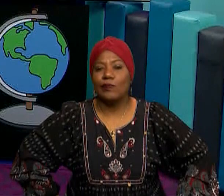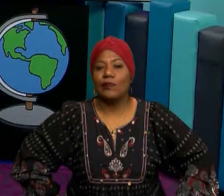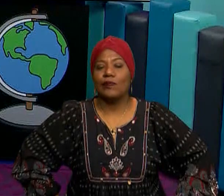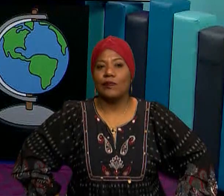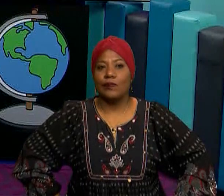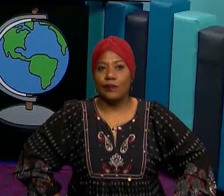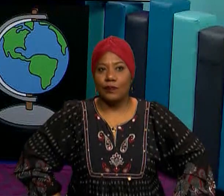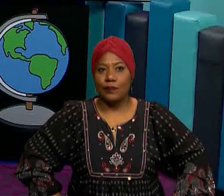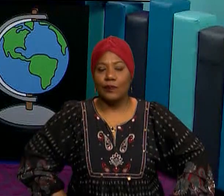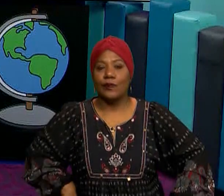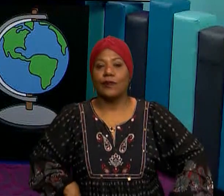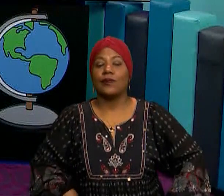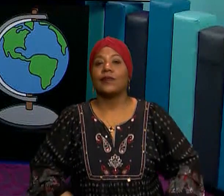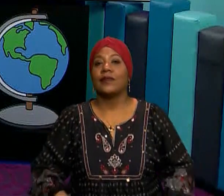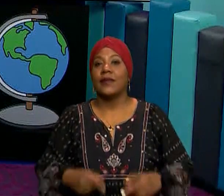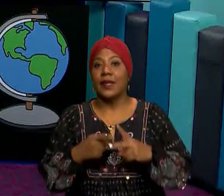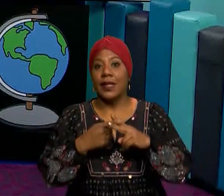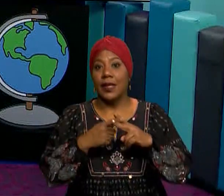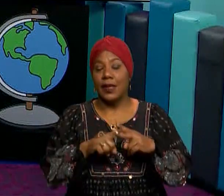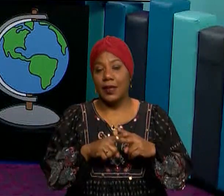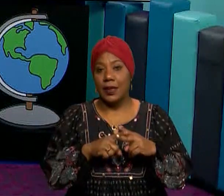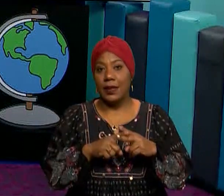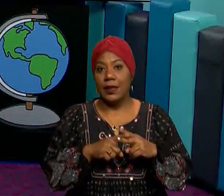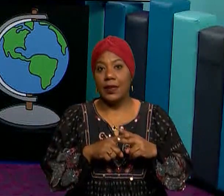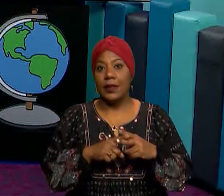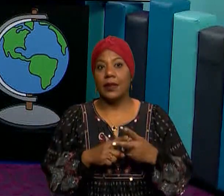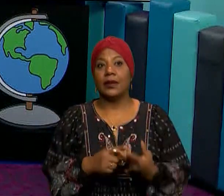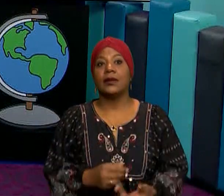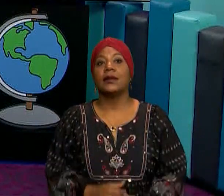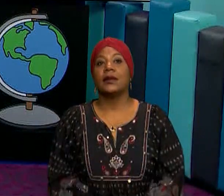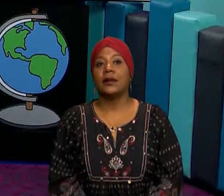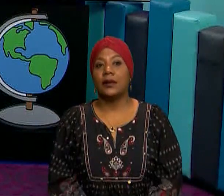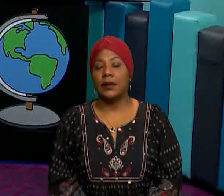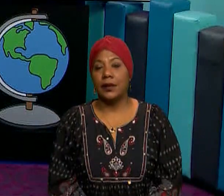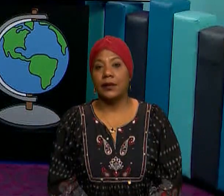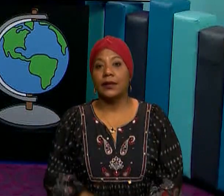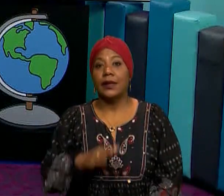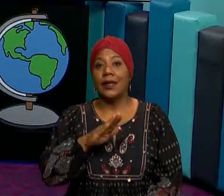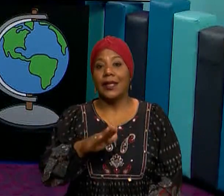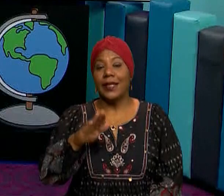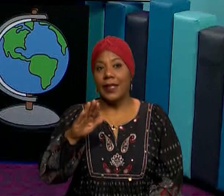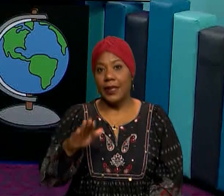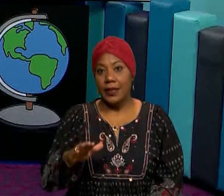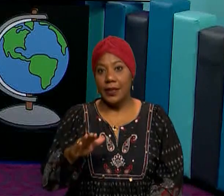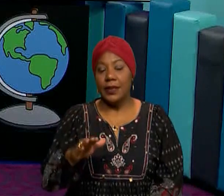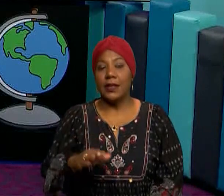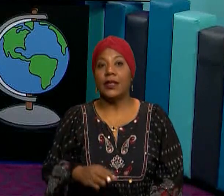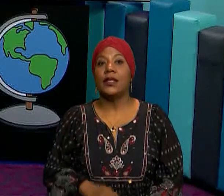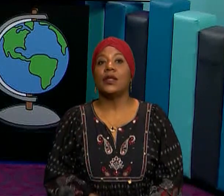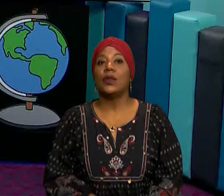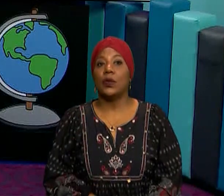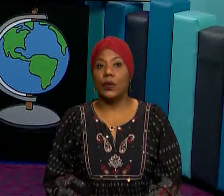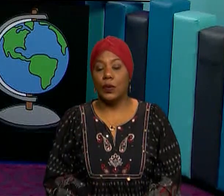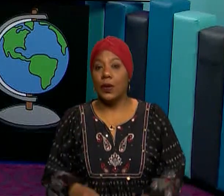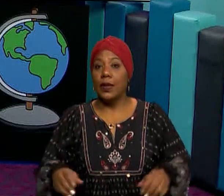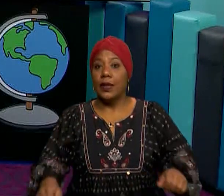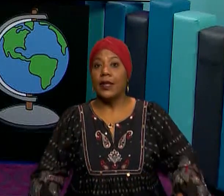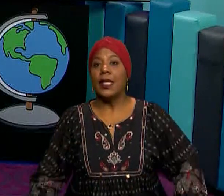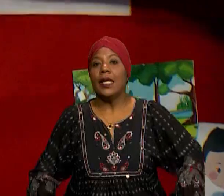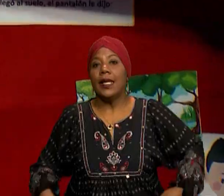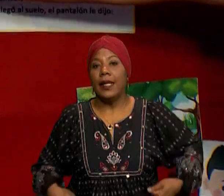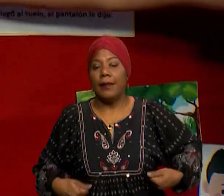que el inicio o la introducción de nuestro cuento se basa en el personaje, y aquí están los